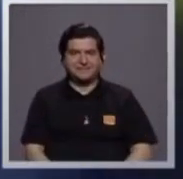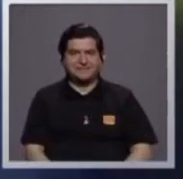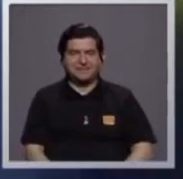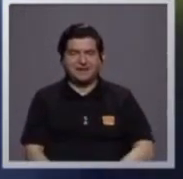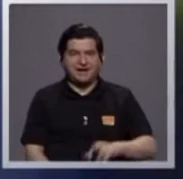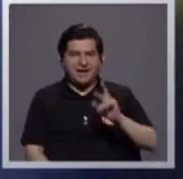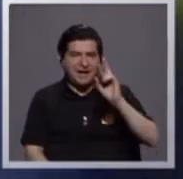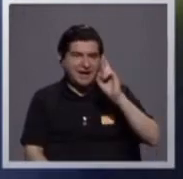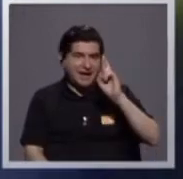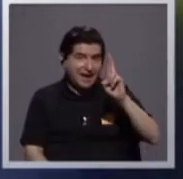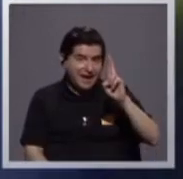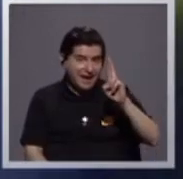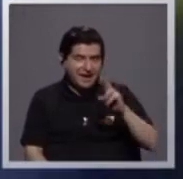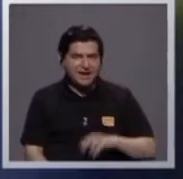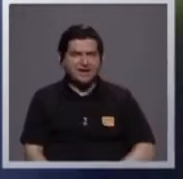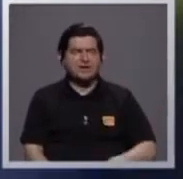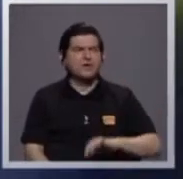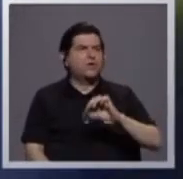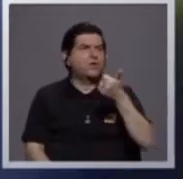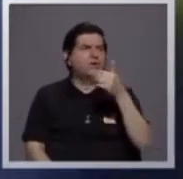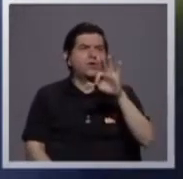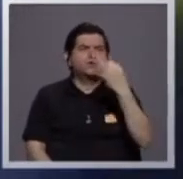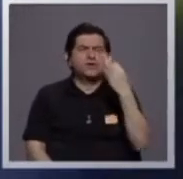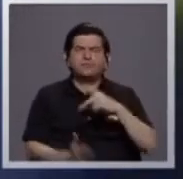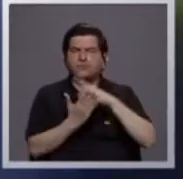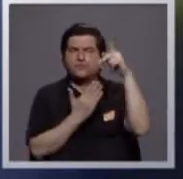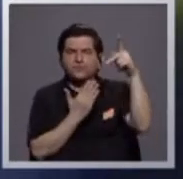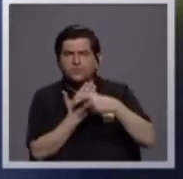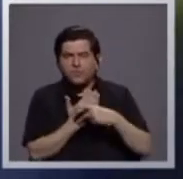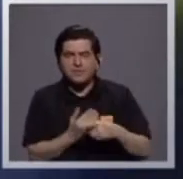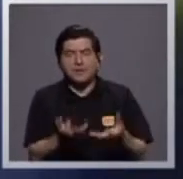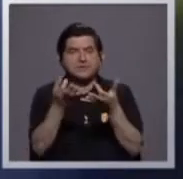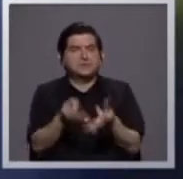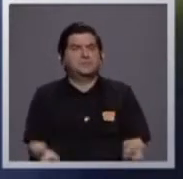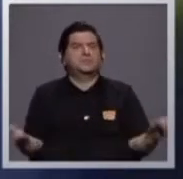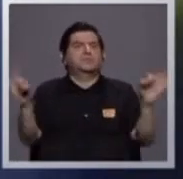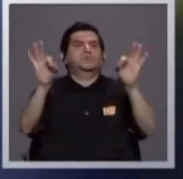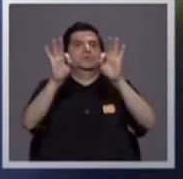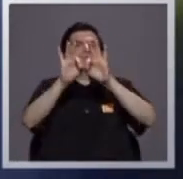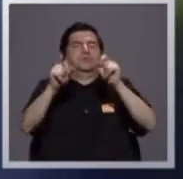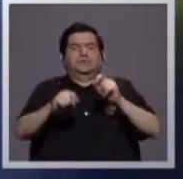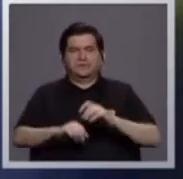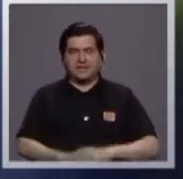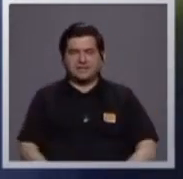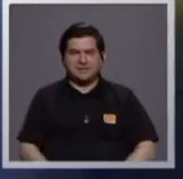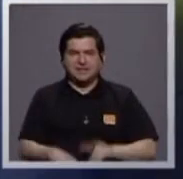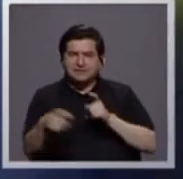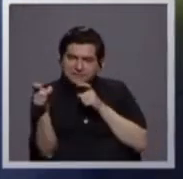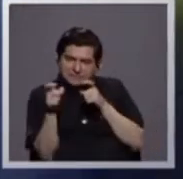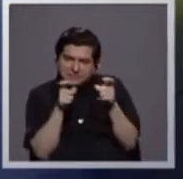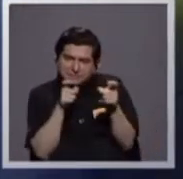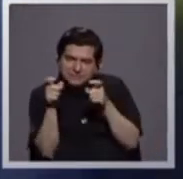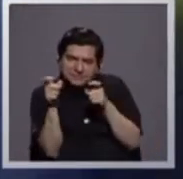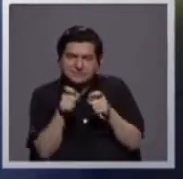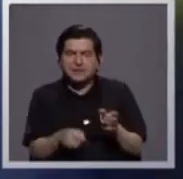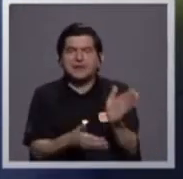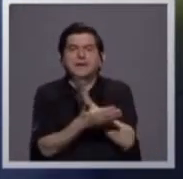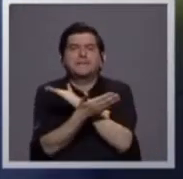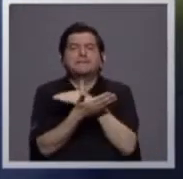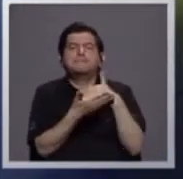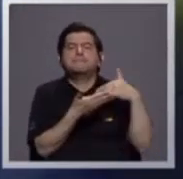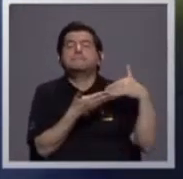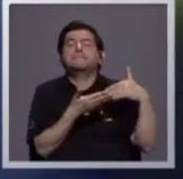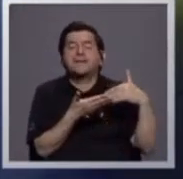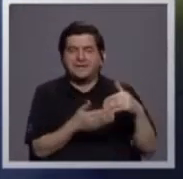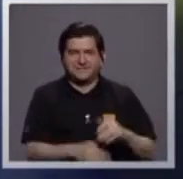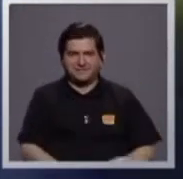R y otras maneras de programación son fundamentales para manejar una parte